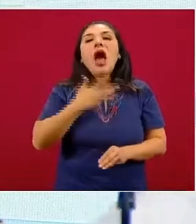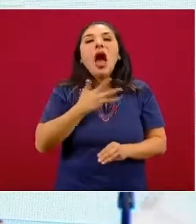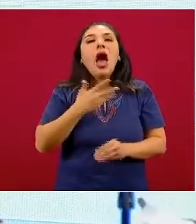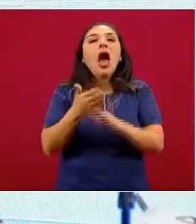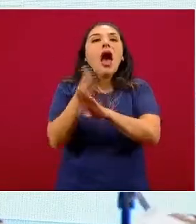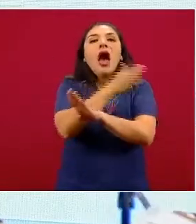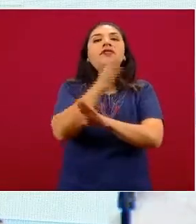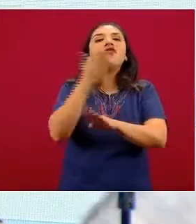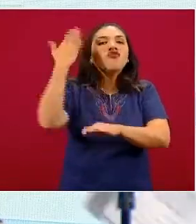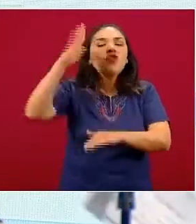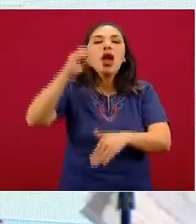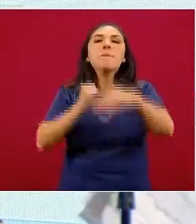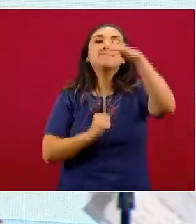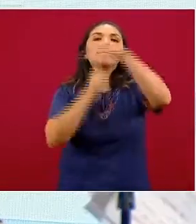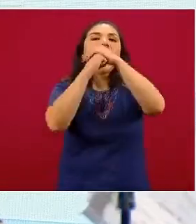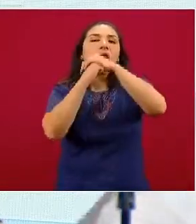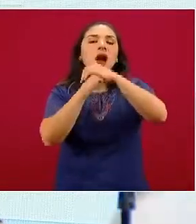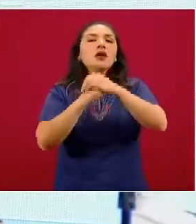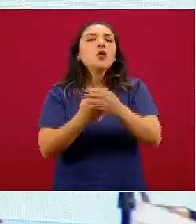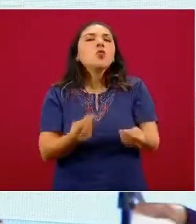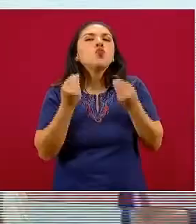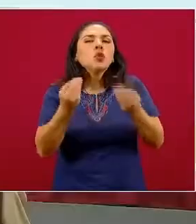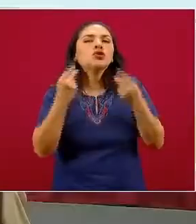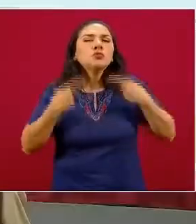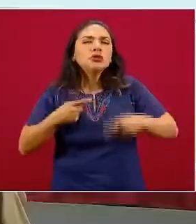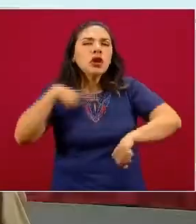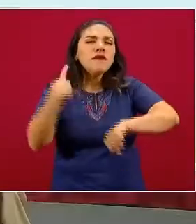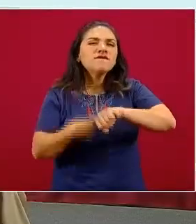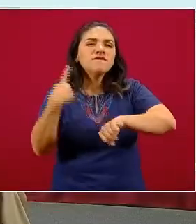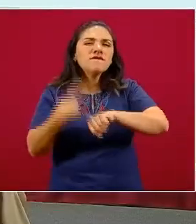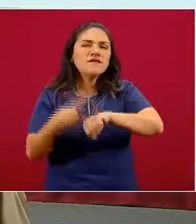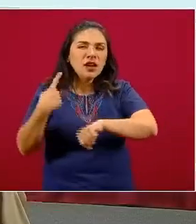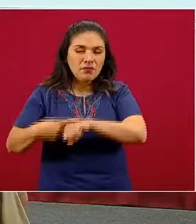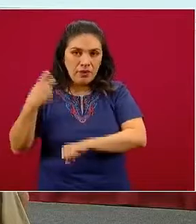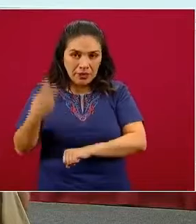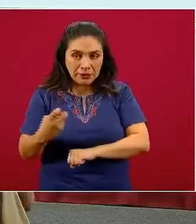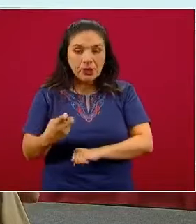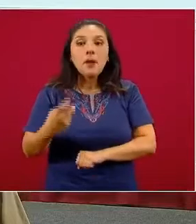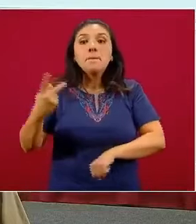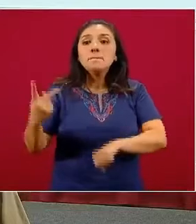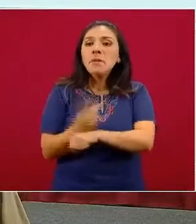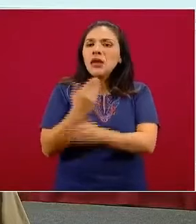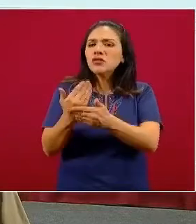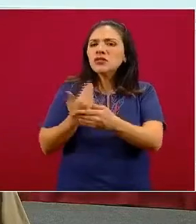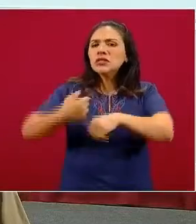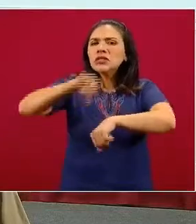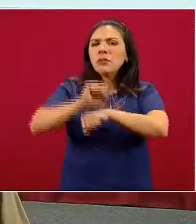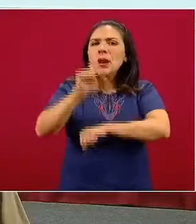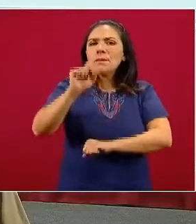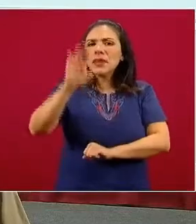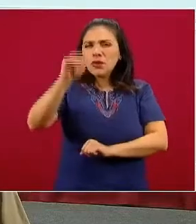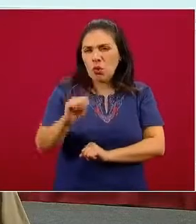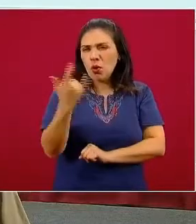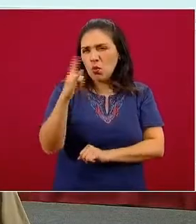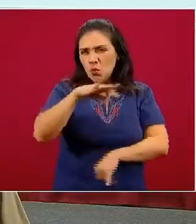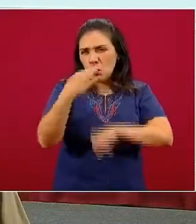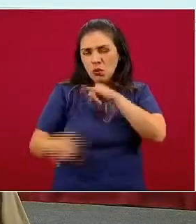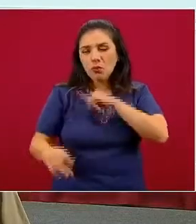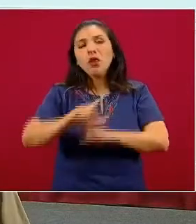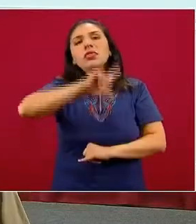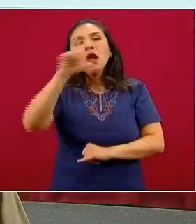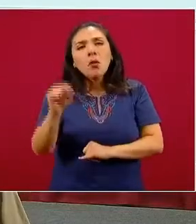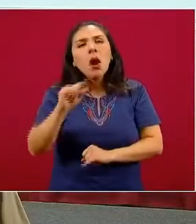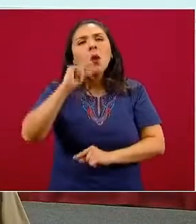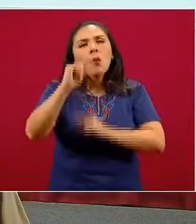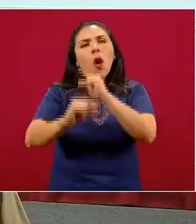punto máximo de casos estimados en la semana. Esto ocurrió en la semana 29 y posteriormente ha